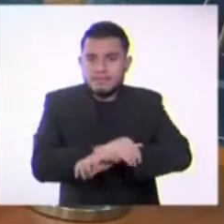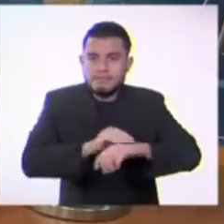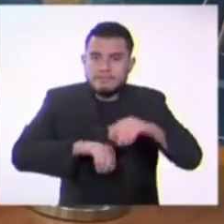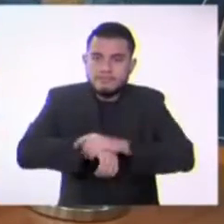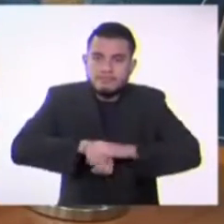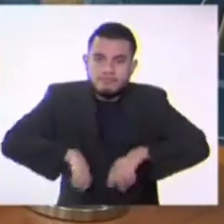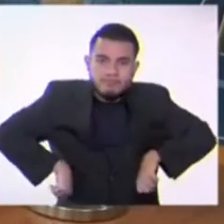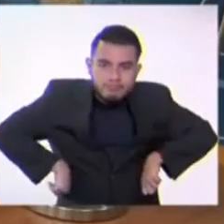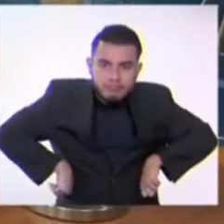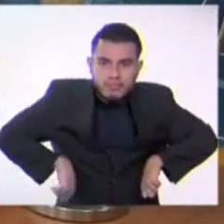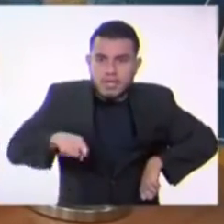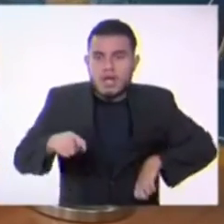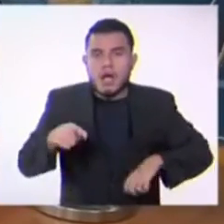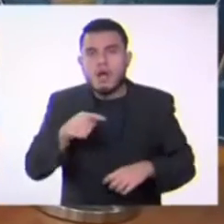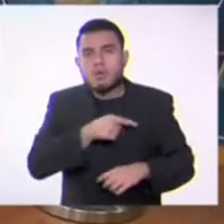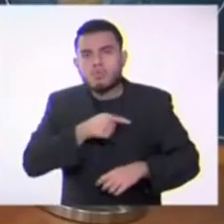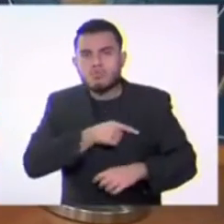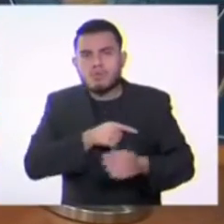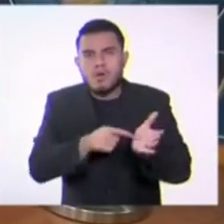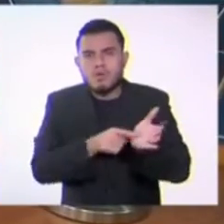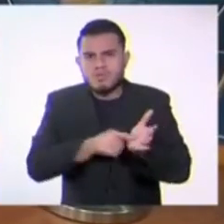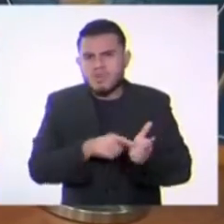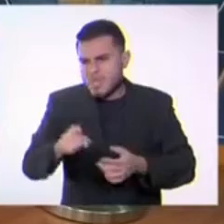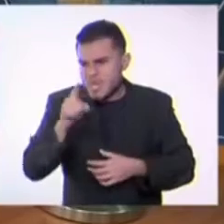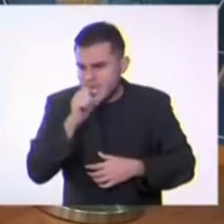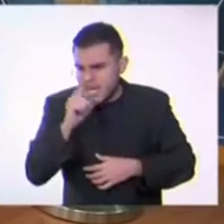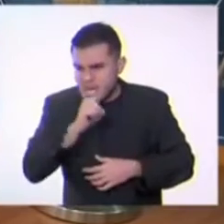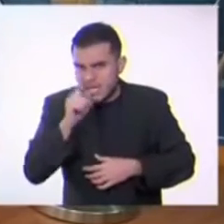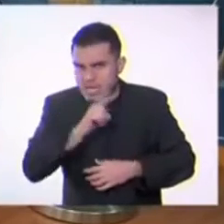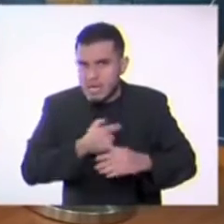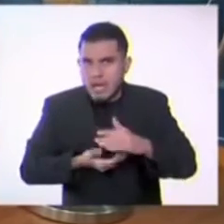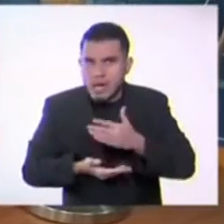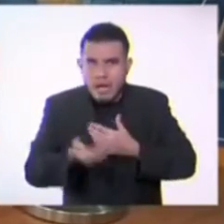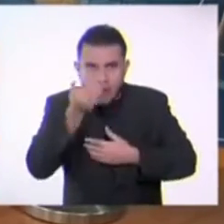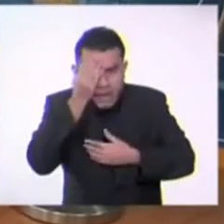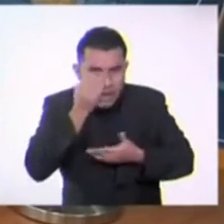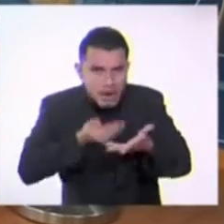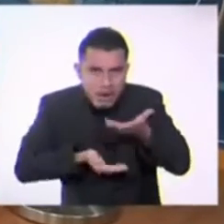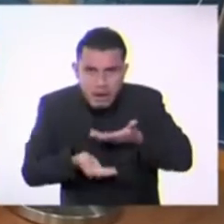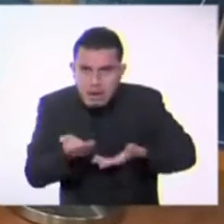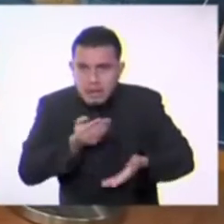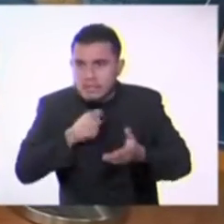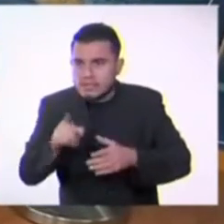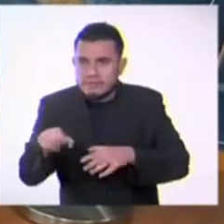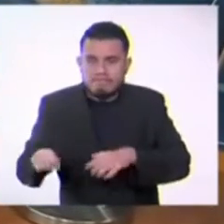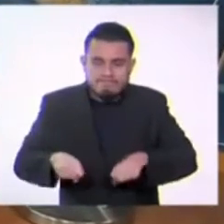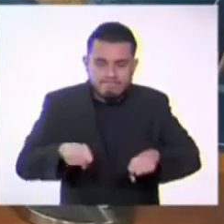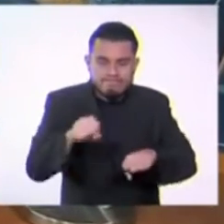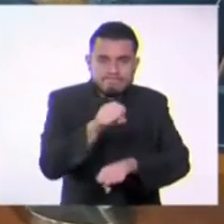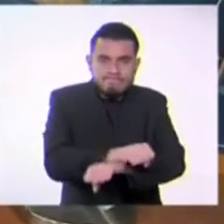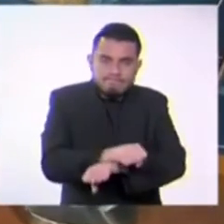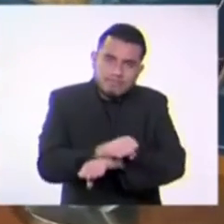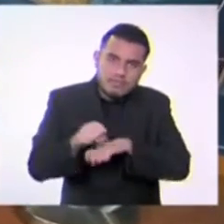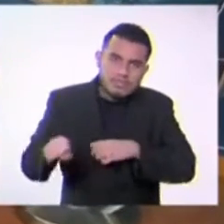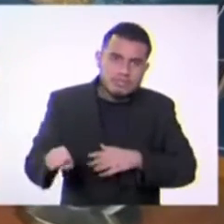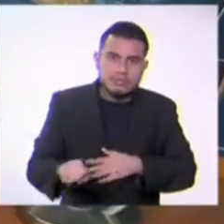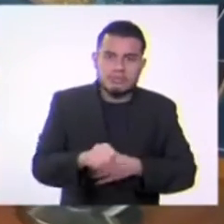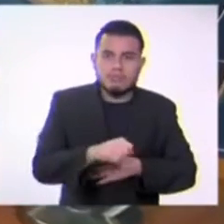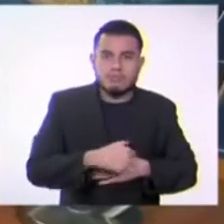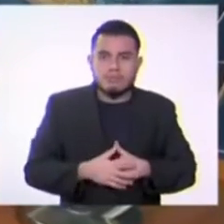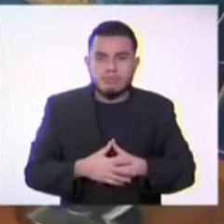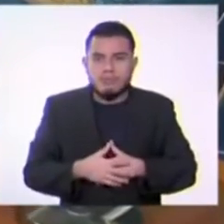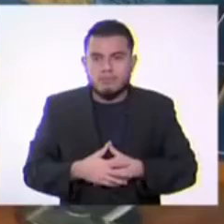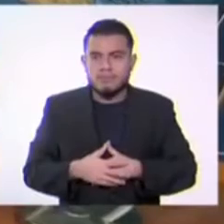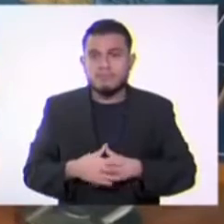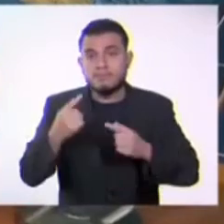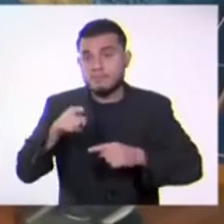¿verdad? Es acusado de corrupción y es llevado preso. Y esto